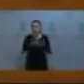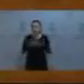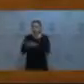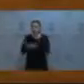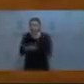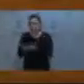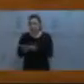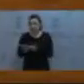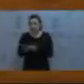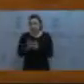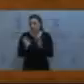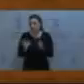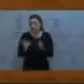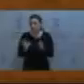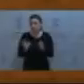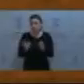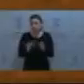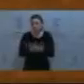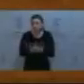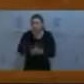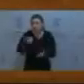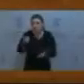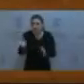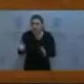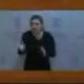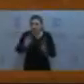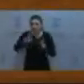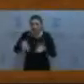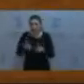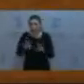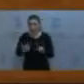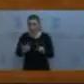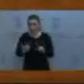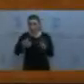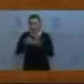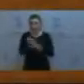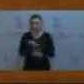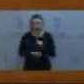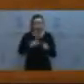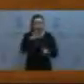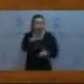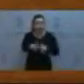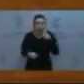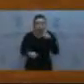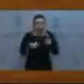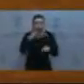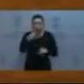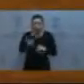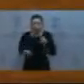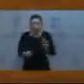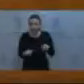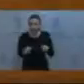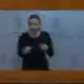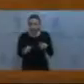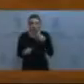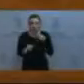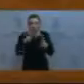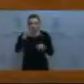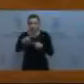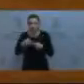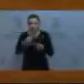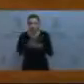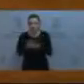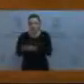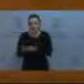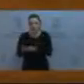de ser eso, que no pasan de ahí. Palabras huecas, cortinas de humo, imágenes de postureos, propuestas